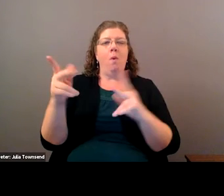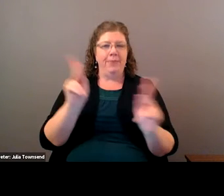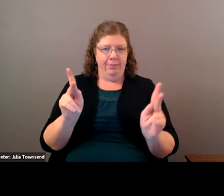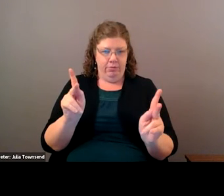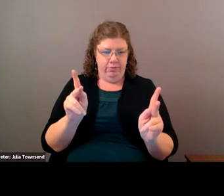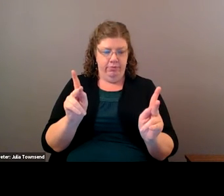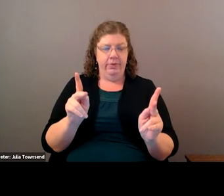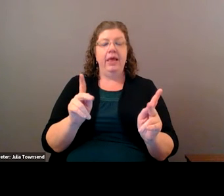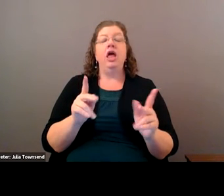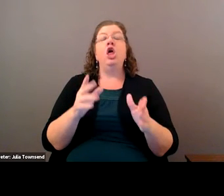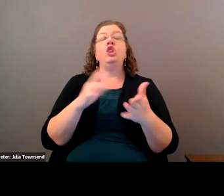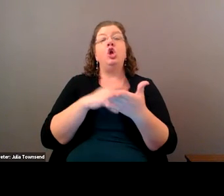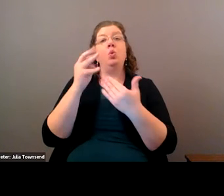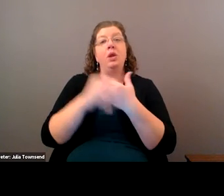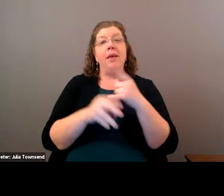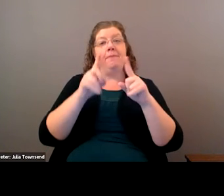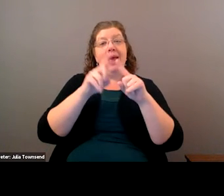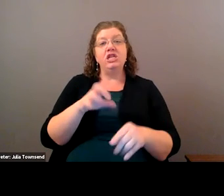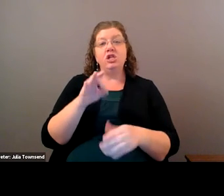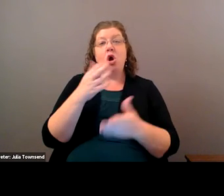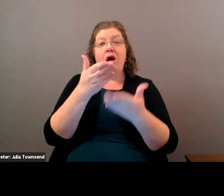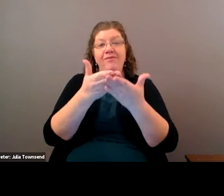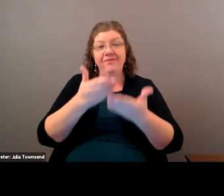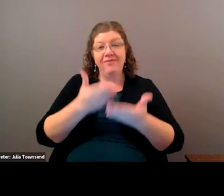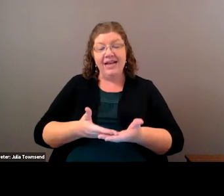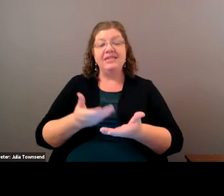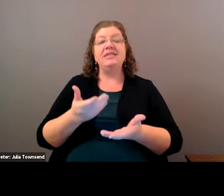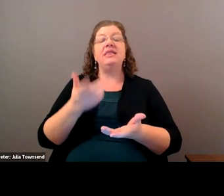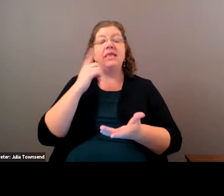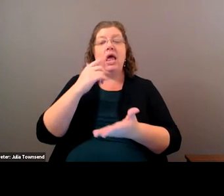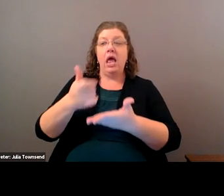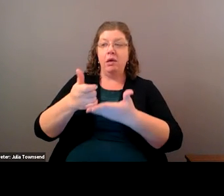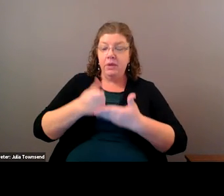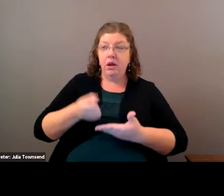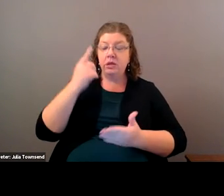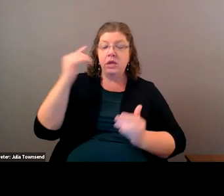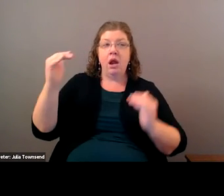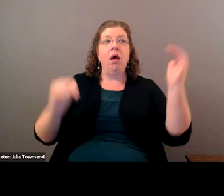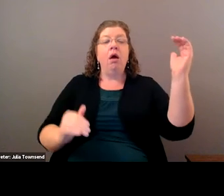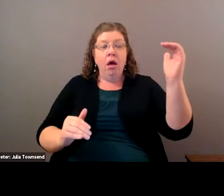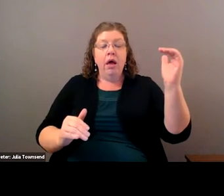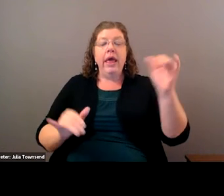personas. El plan de estudios está basado en datos